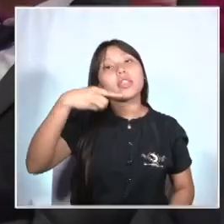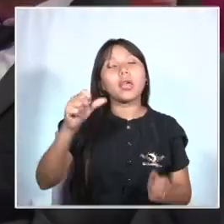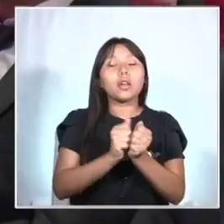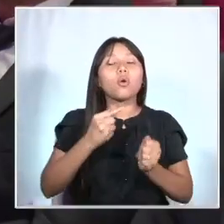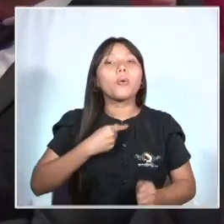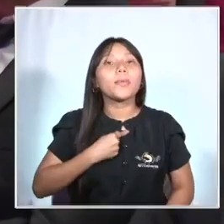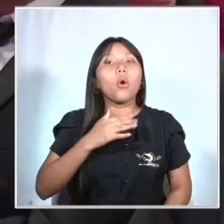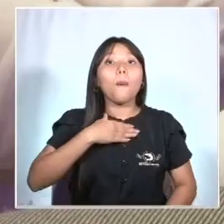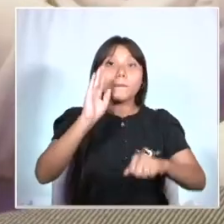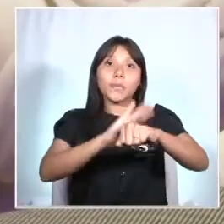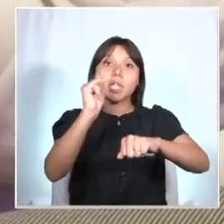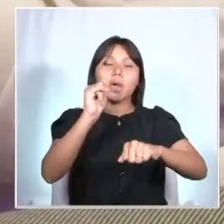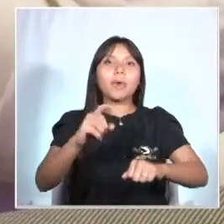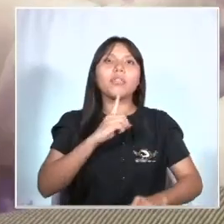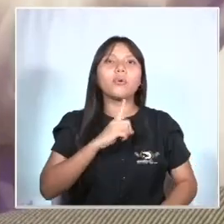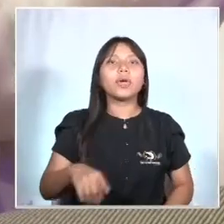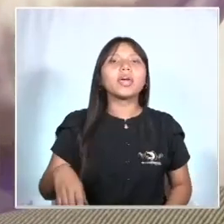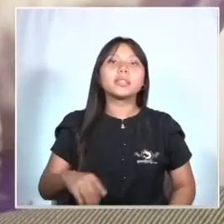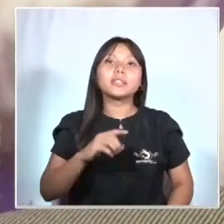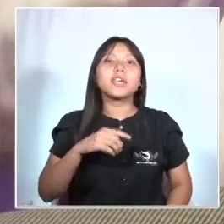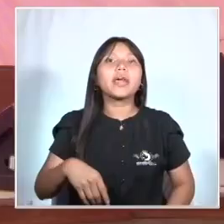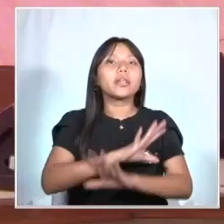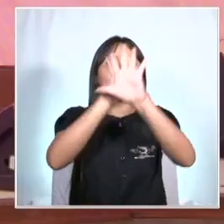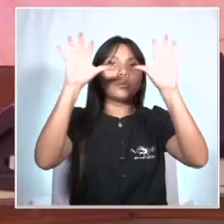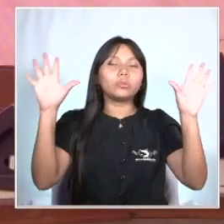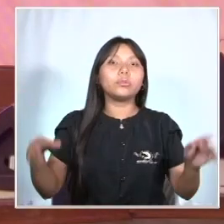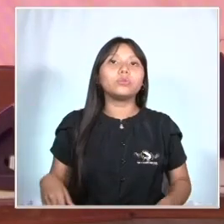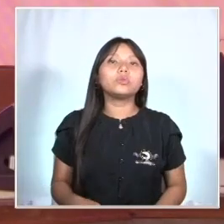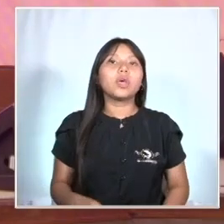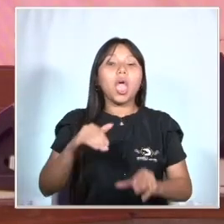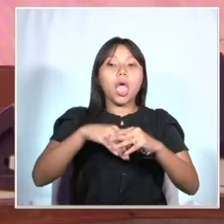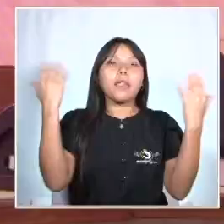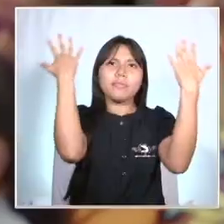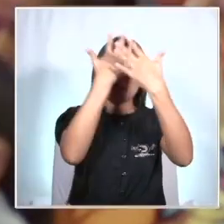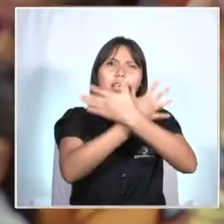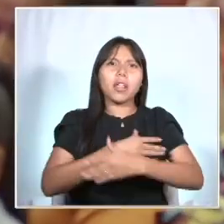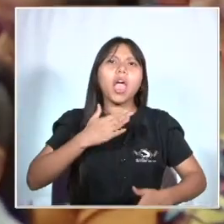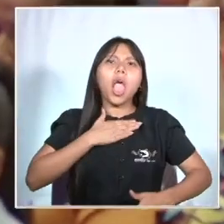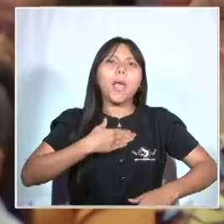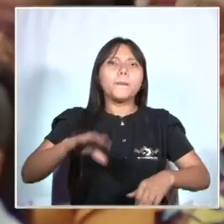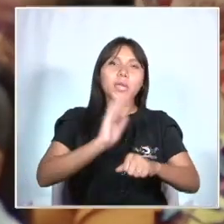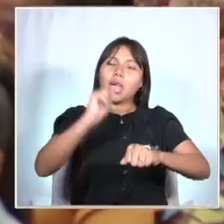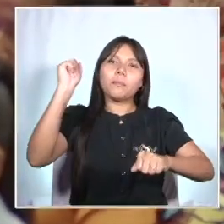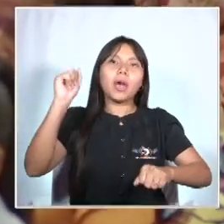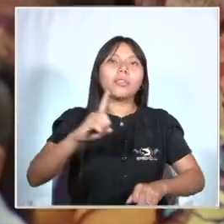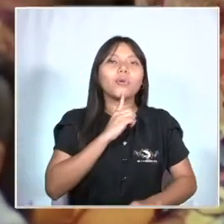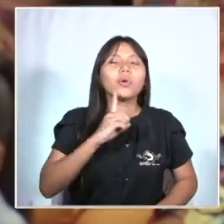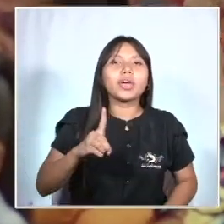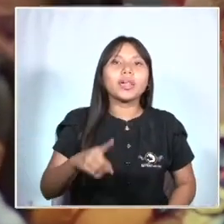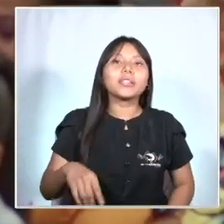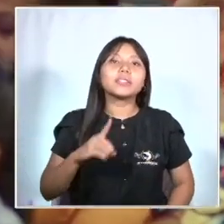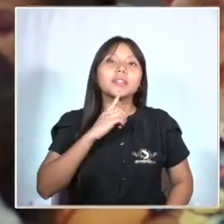designio es ser luz en medio de tinieblas. Mi designio es ser